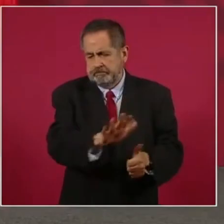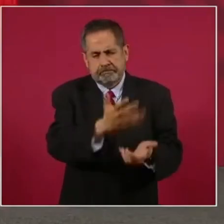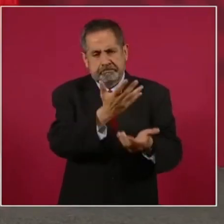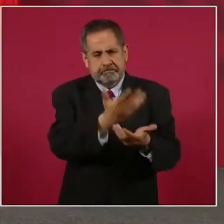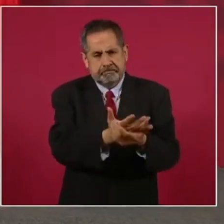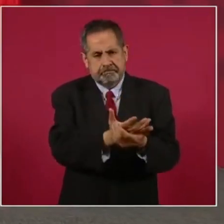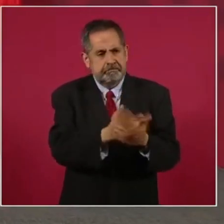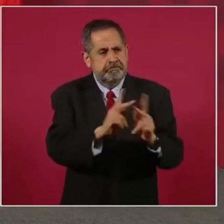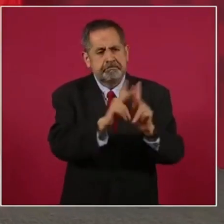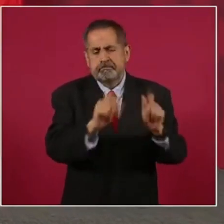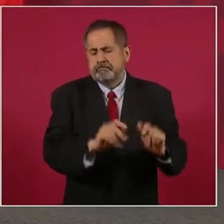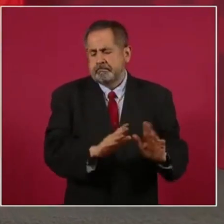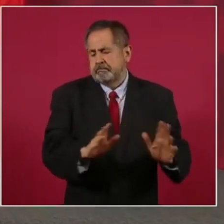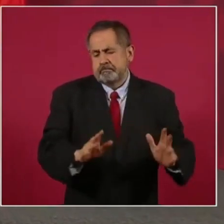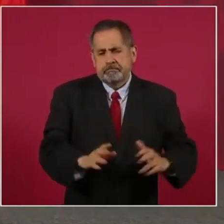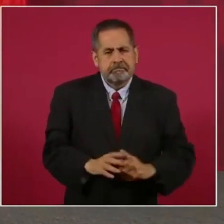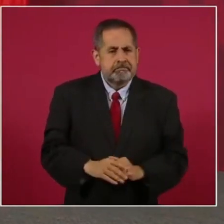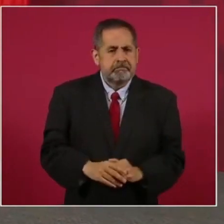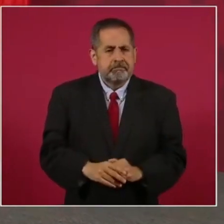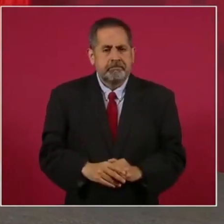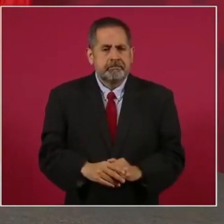porque hay